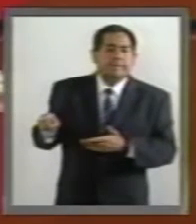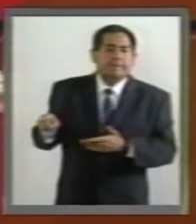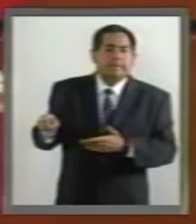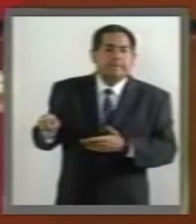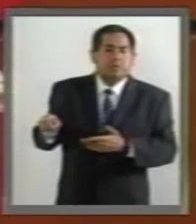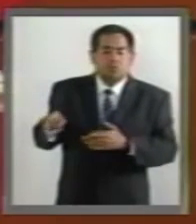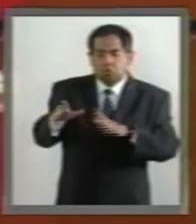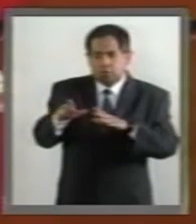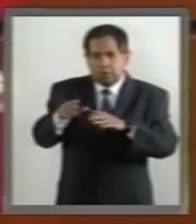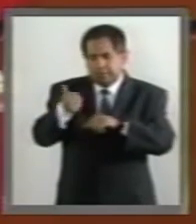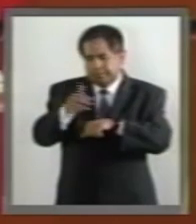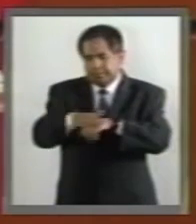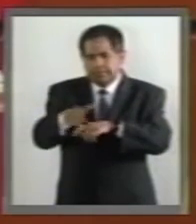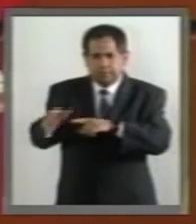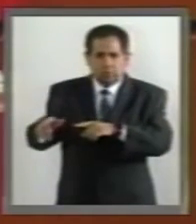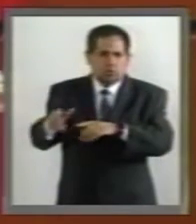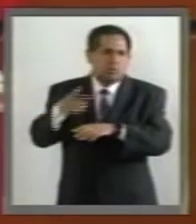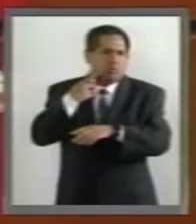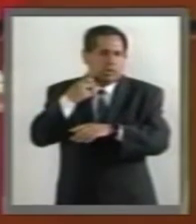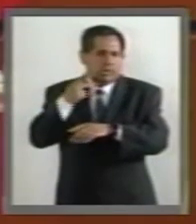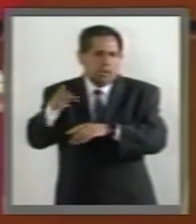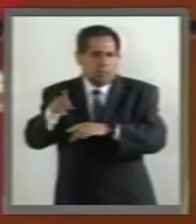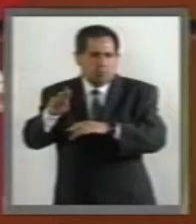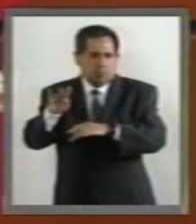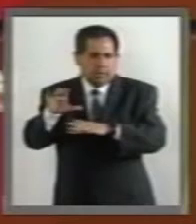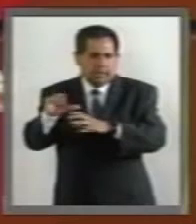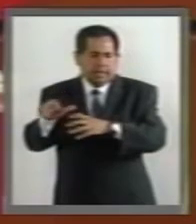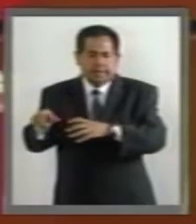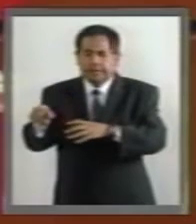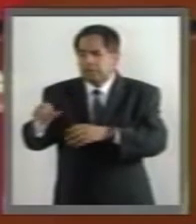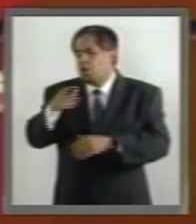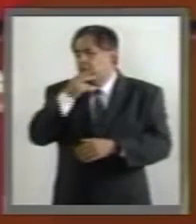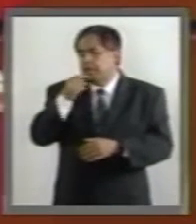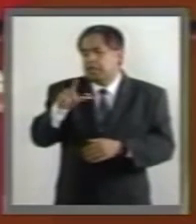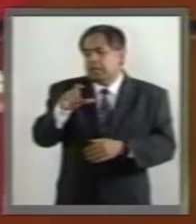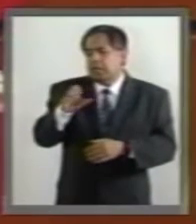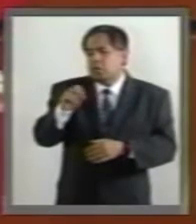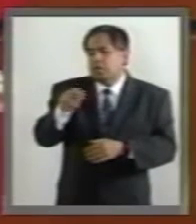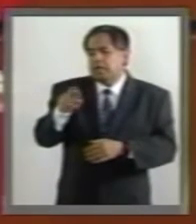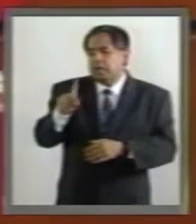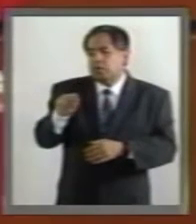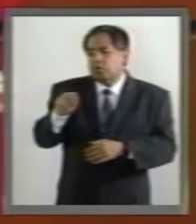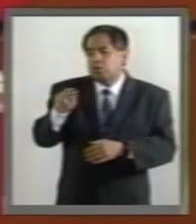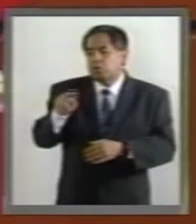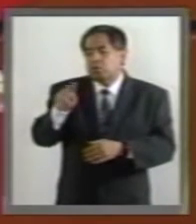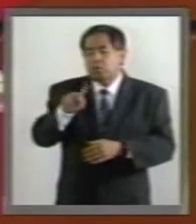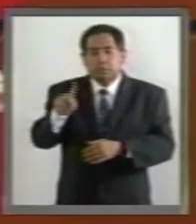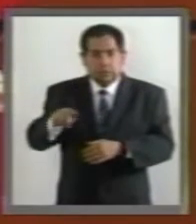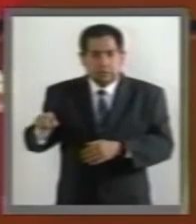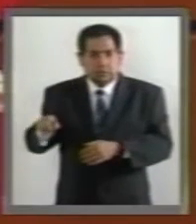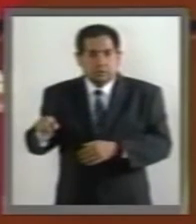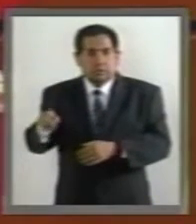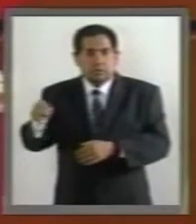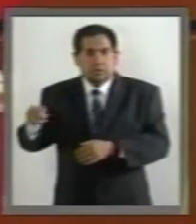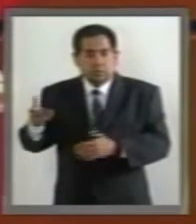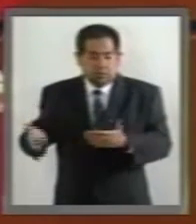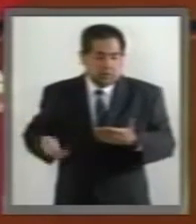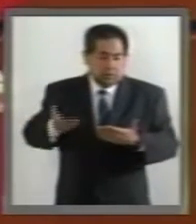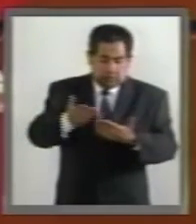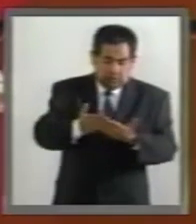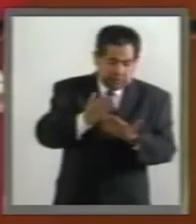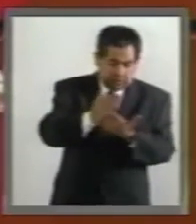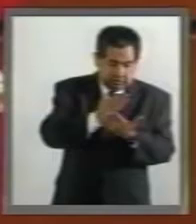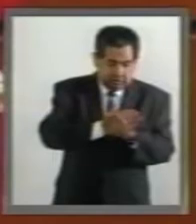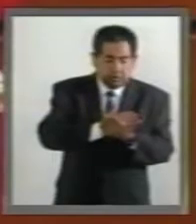en Administración y Políticas Públicas, Leonardo Núñez González, ha